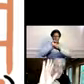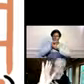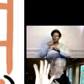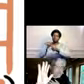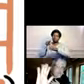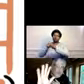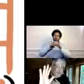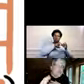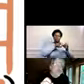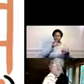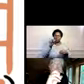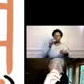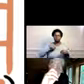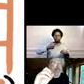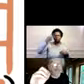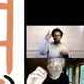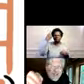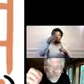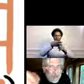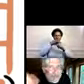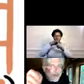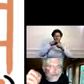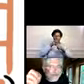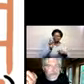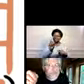reclutamiento. Si entendemos, entendemos.